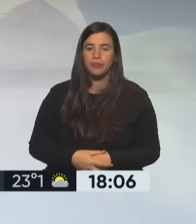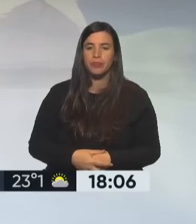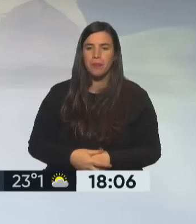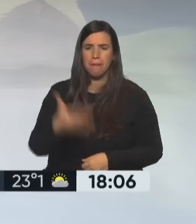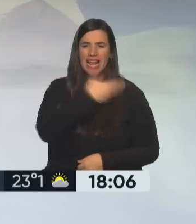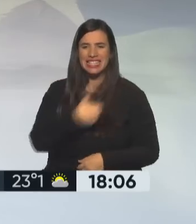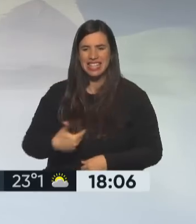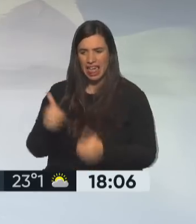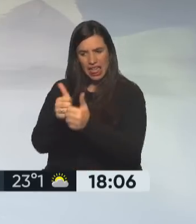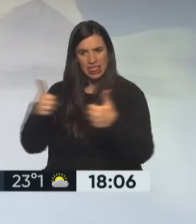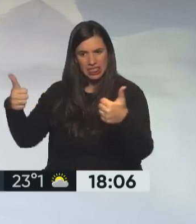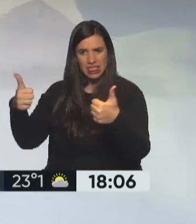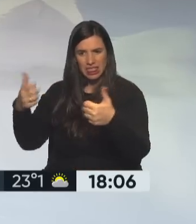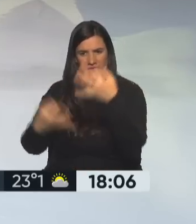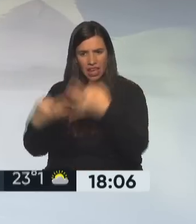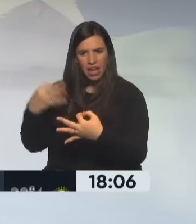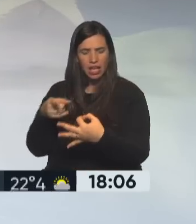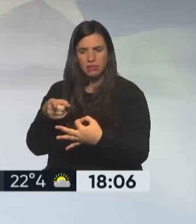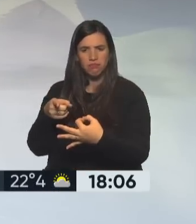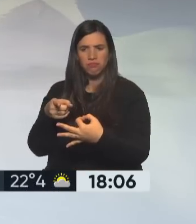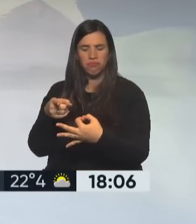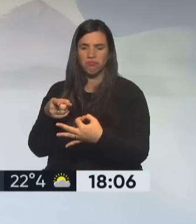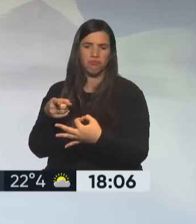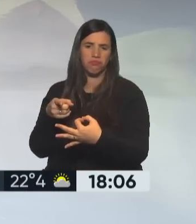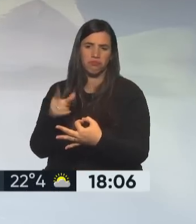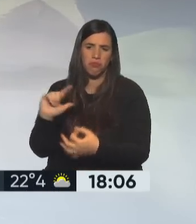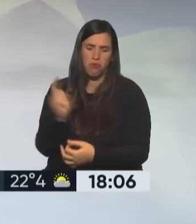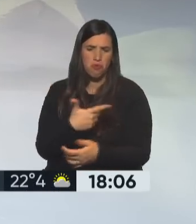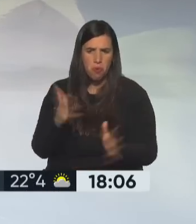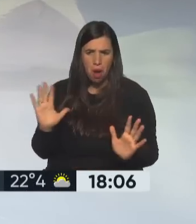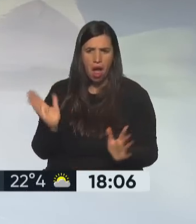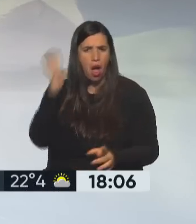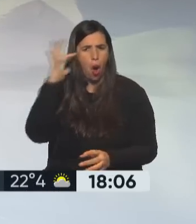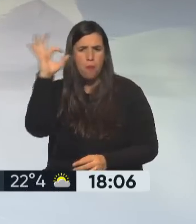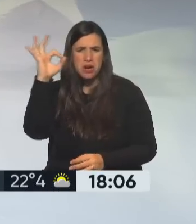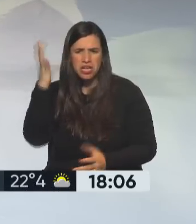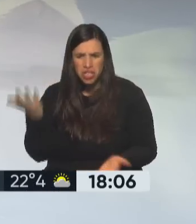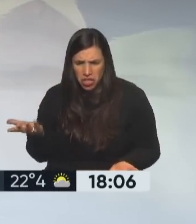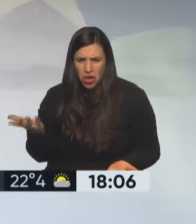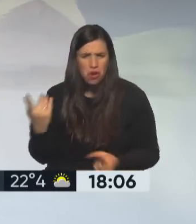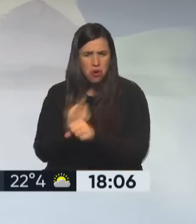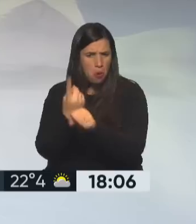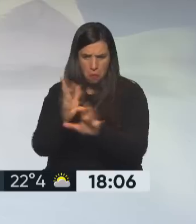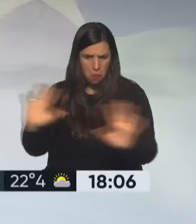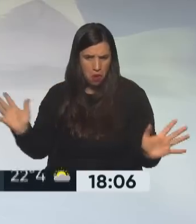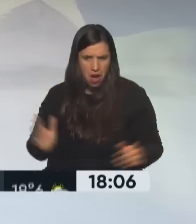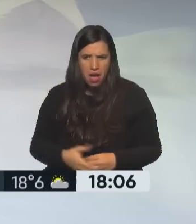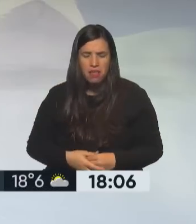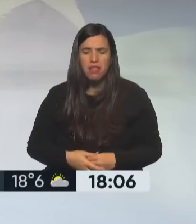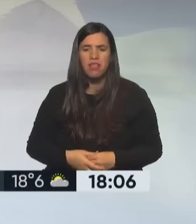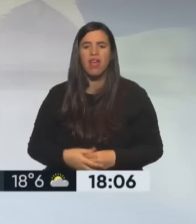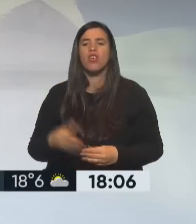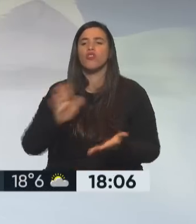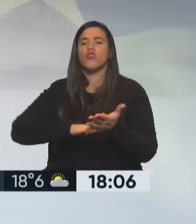tiene autoridad, facultades ni conocimientos para opinar sobre el rumbo de la política económica del gobierno,